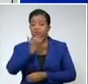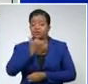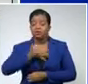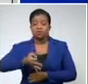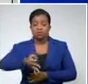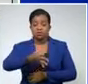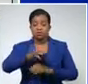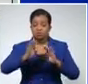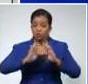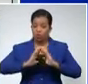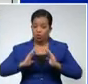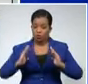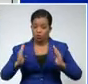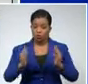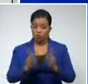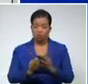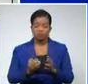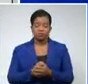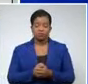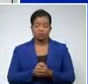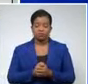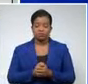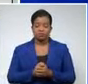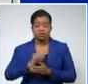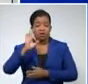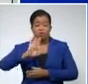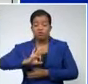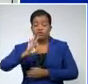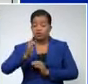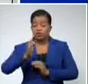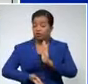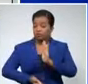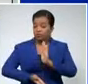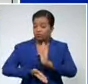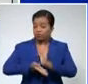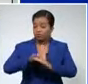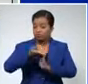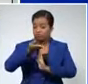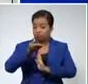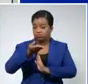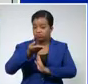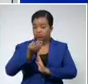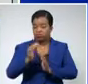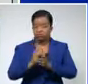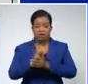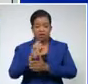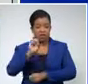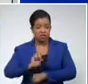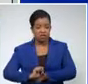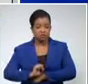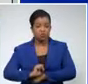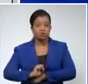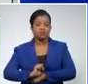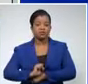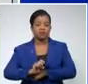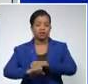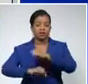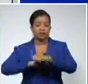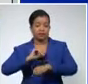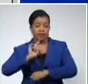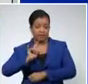municipios. Las tasas más elevadas en Melena del Sur, Quibicán y San José de las